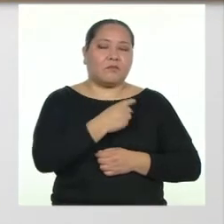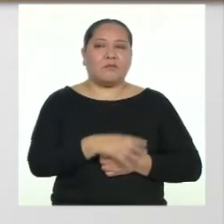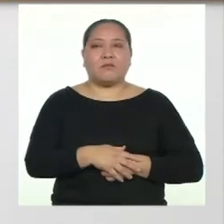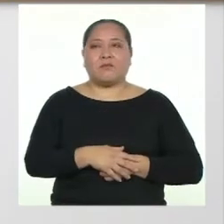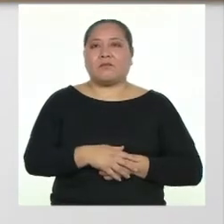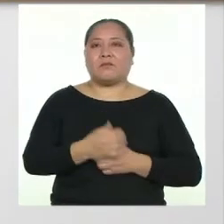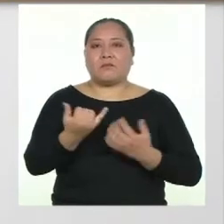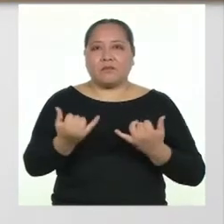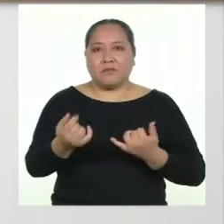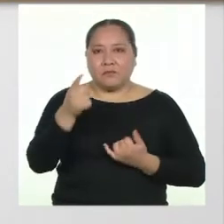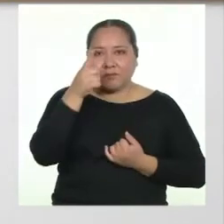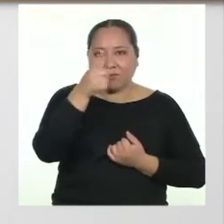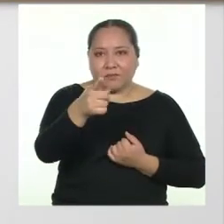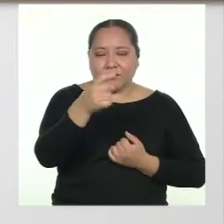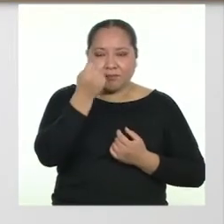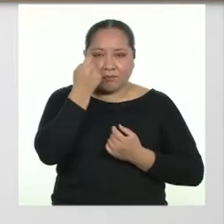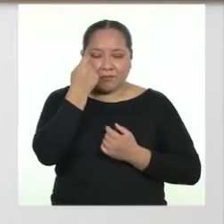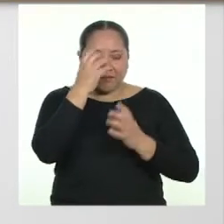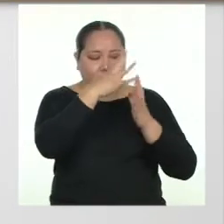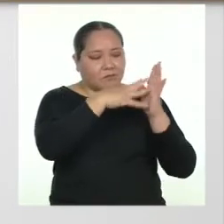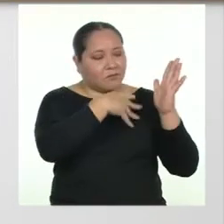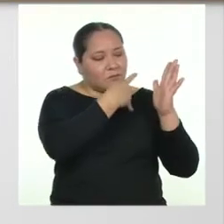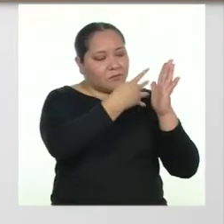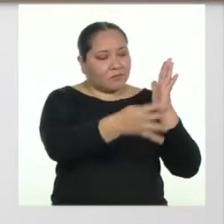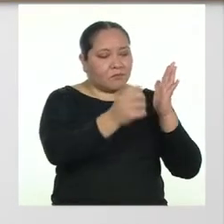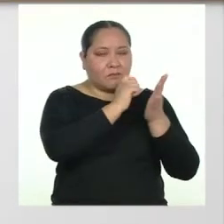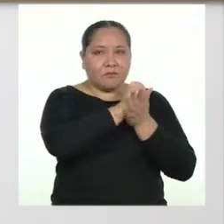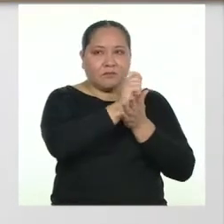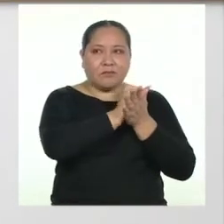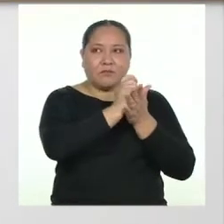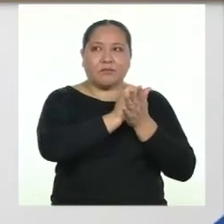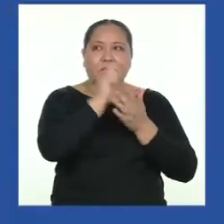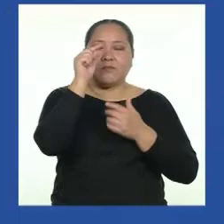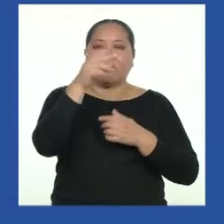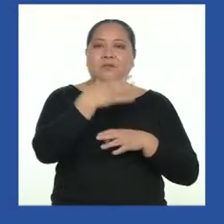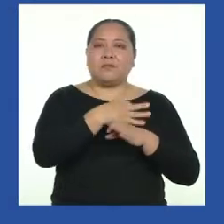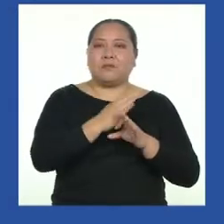Ahora te tocaría interpretar la tabla y escribir el sistema.